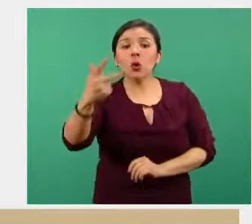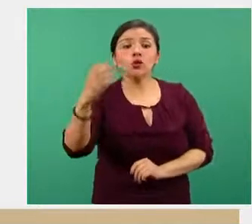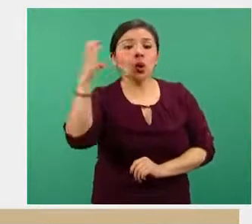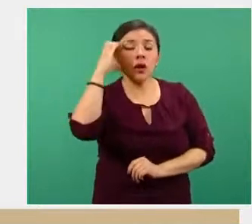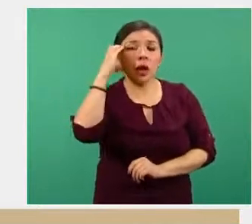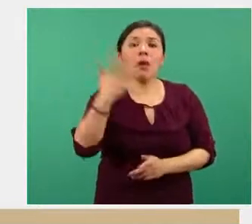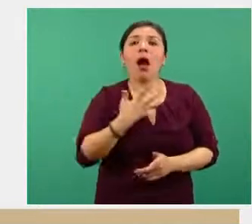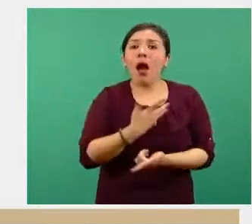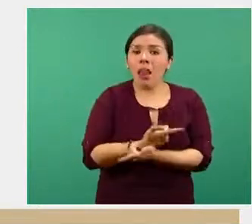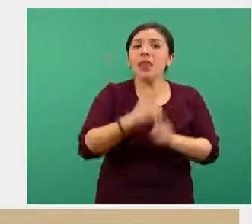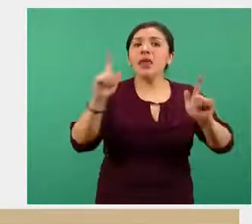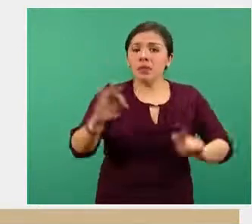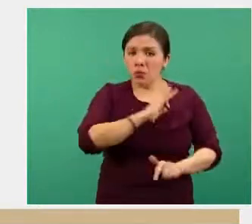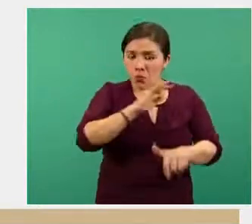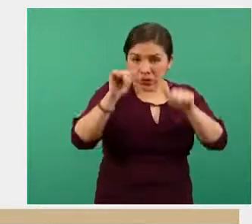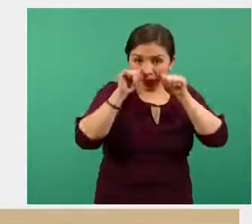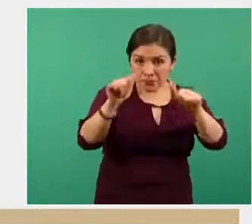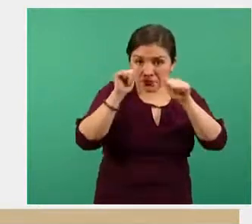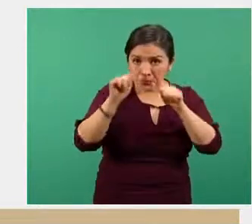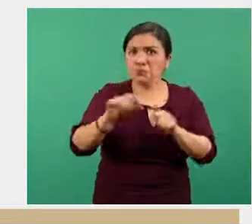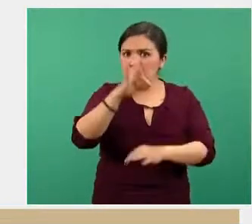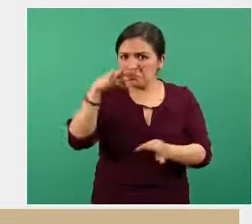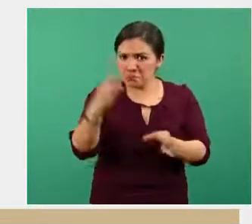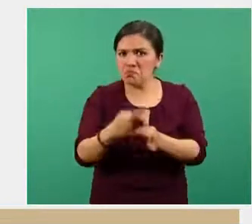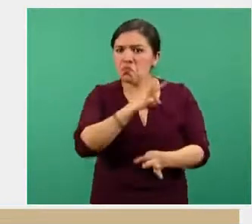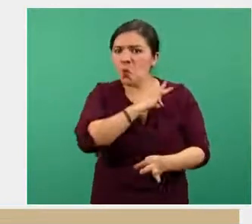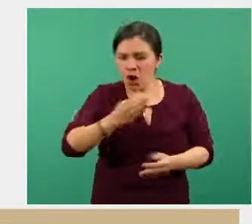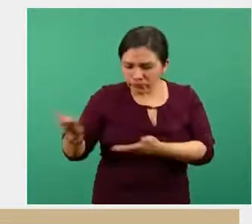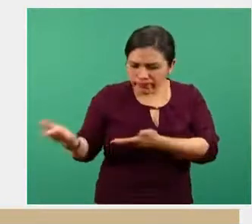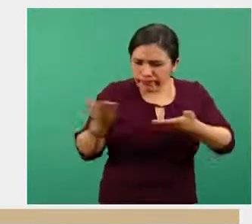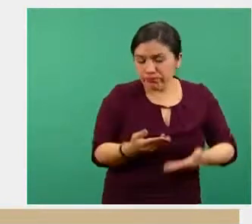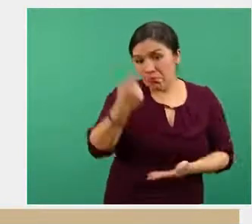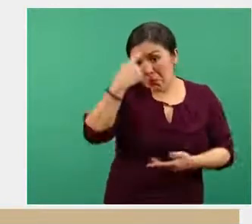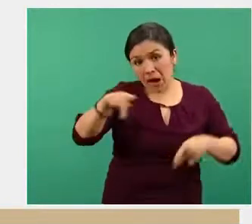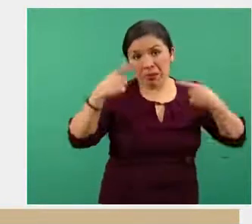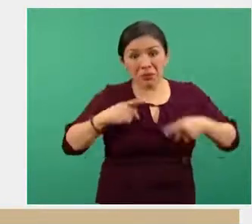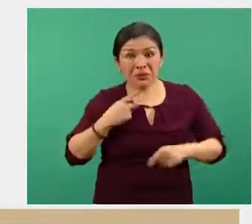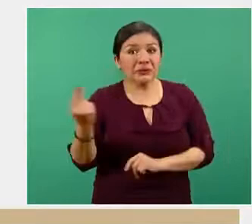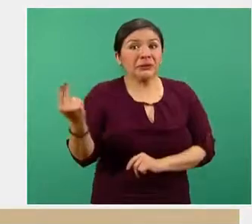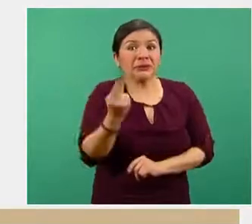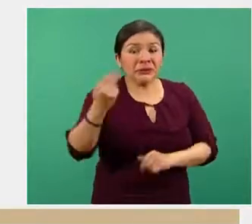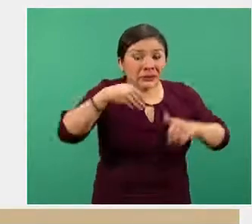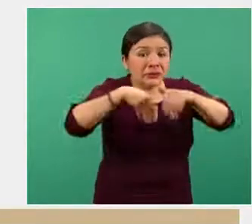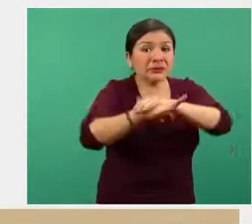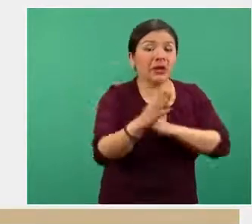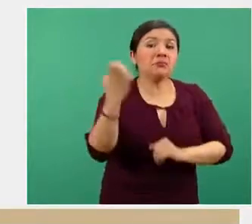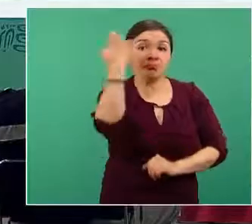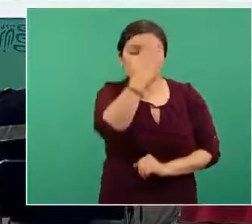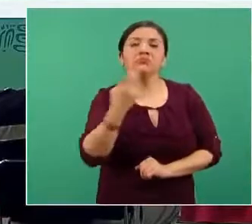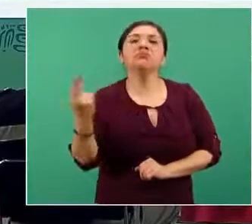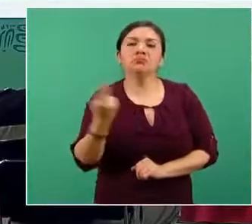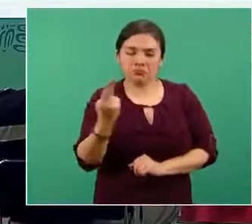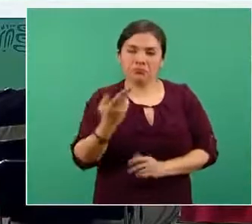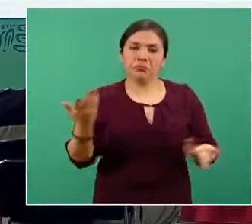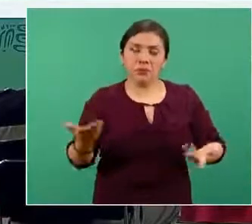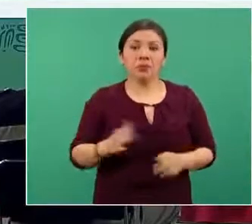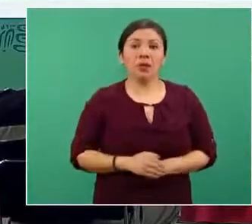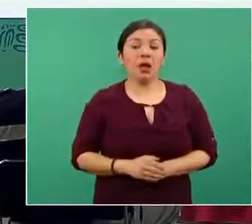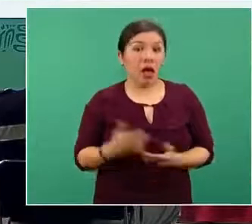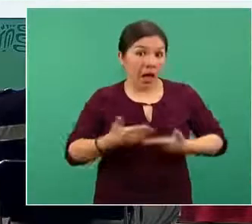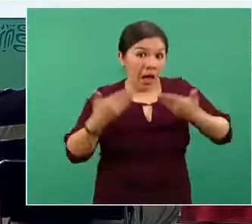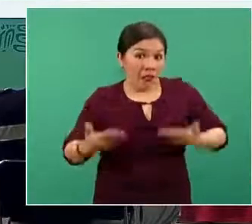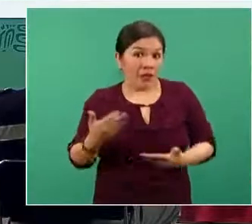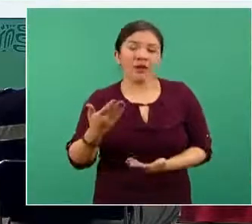camas disponibles, camas que están listas para poder recibir y hospitalizar pacientes si así se requiriera. Felizmente no ha sido el